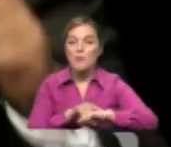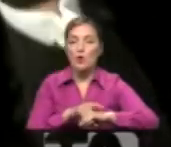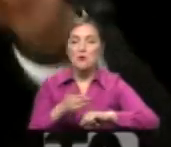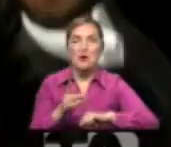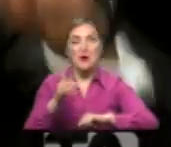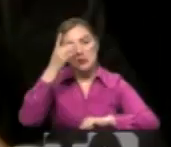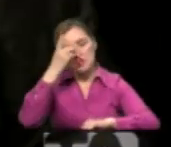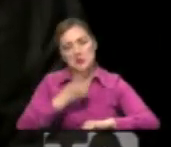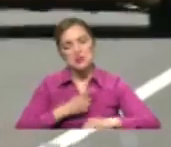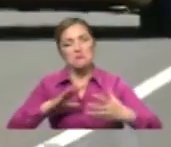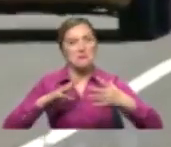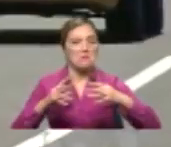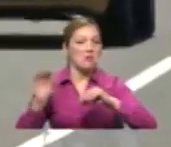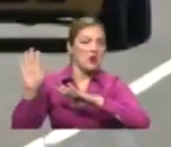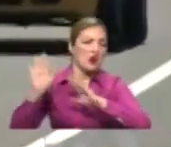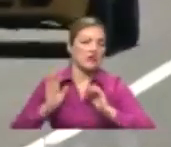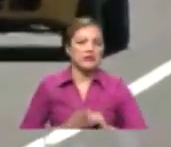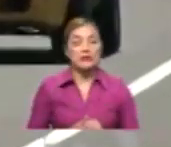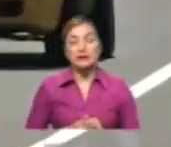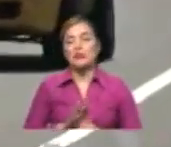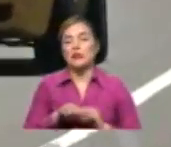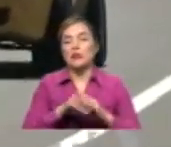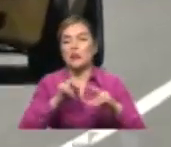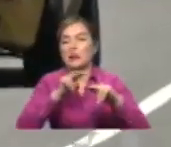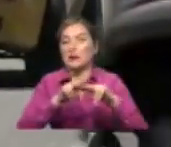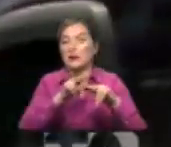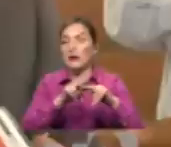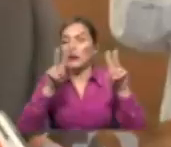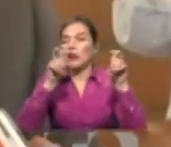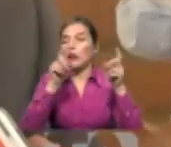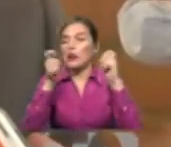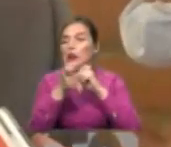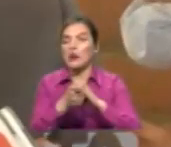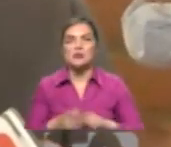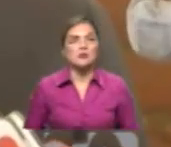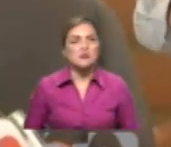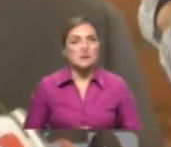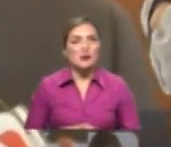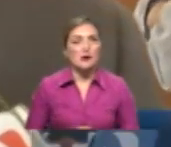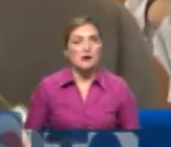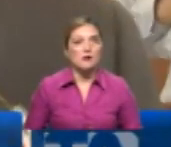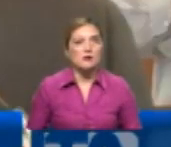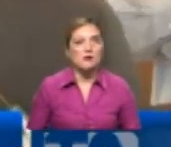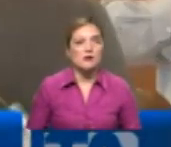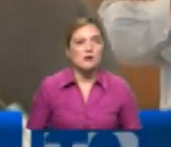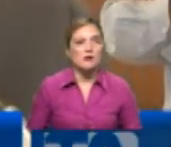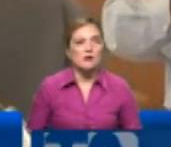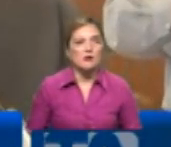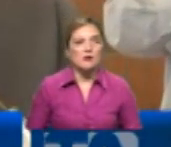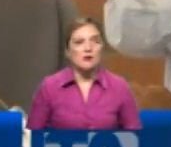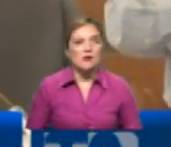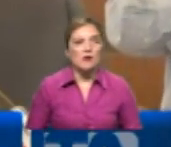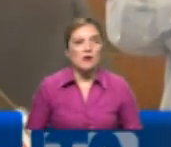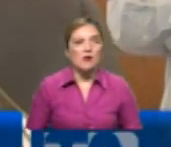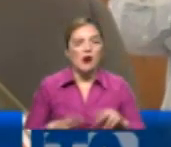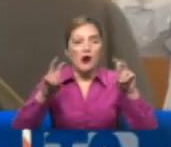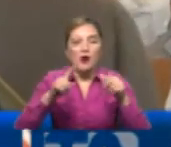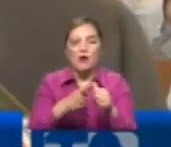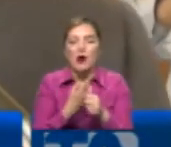con una resolución del ejecutivo pero si se incluyen los taxis el tema cambia en principio la ampliación la zona impresión podría